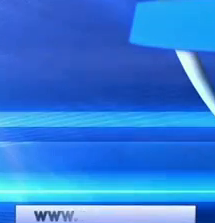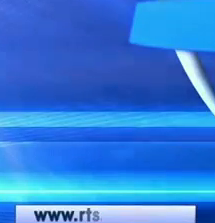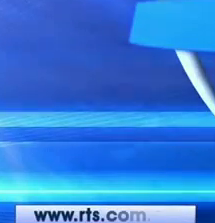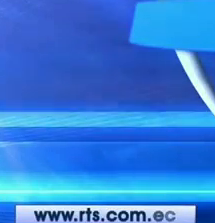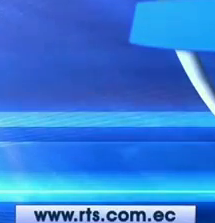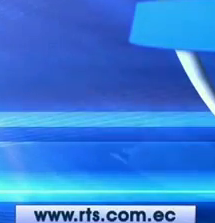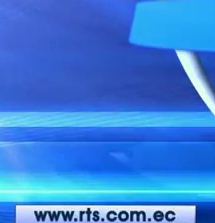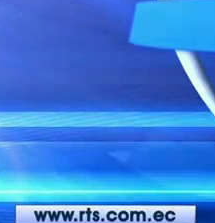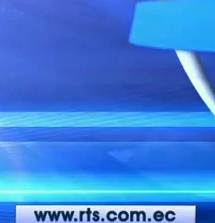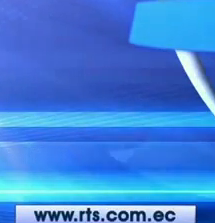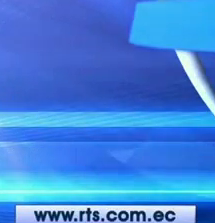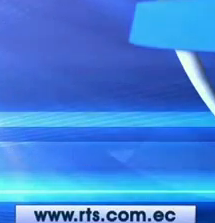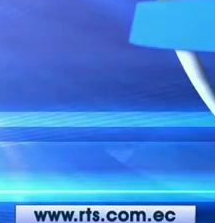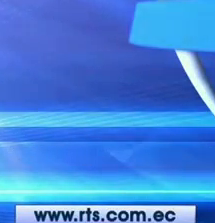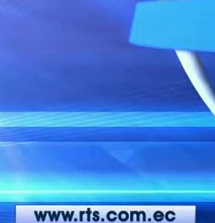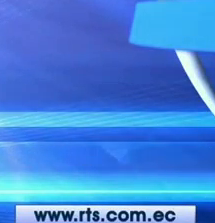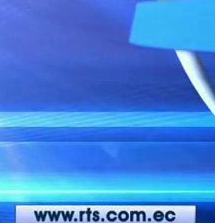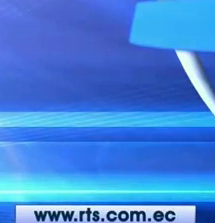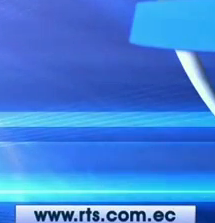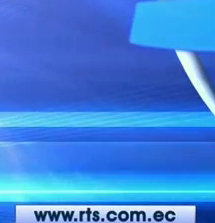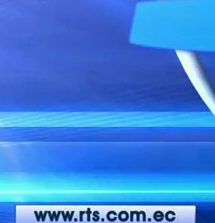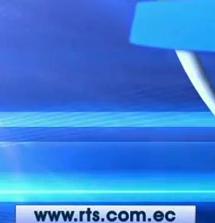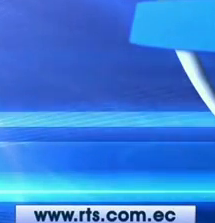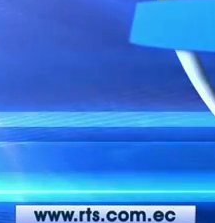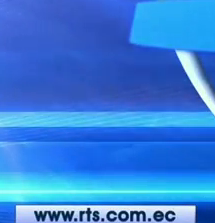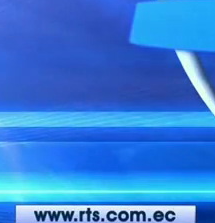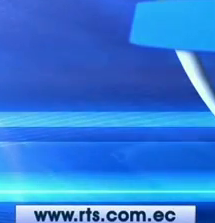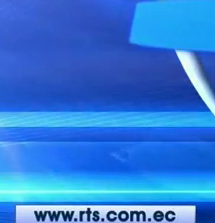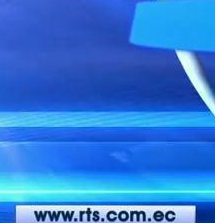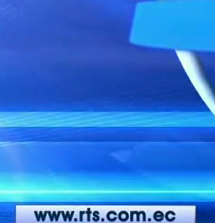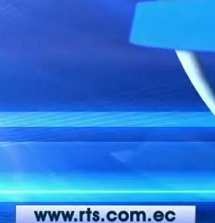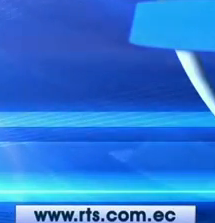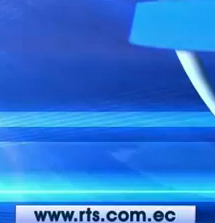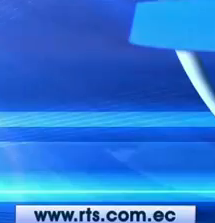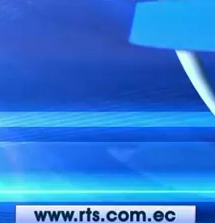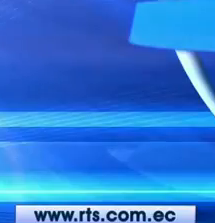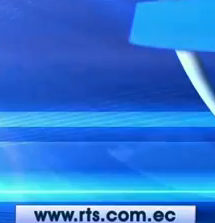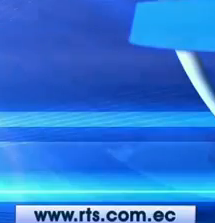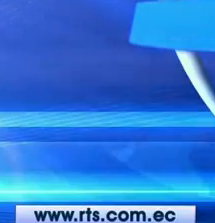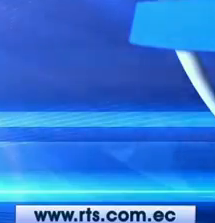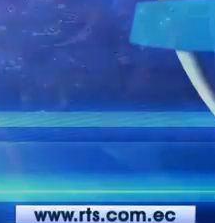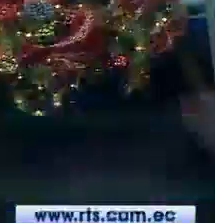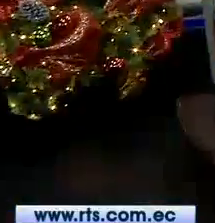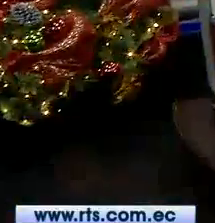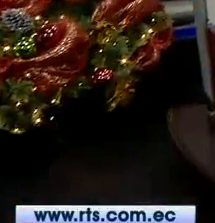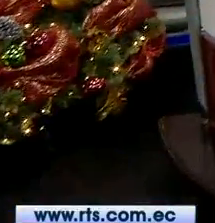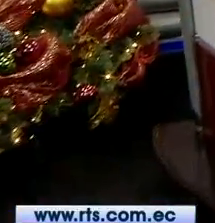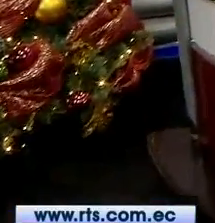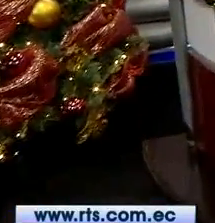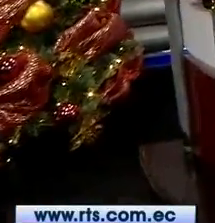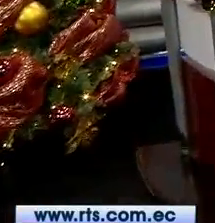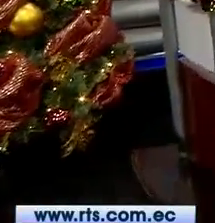Si la estrella vuelve a pasar, pide un millón de deseos.